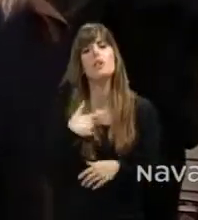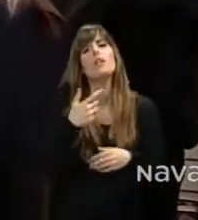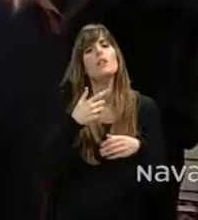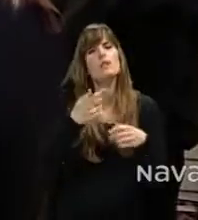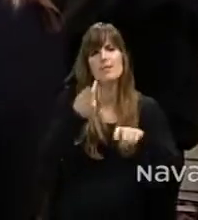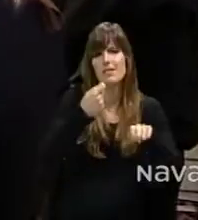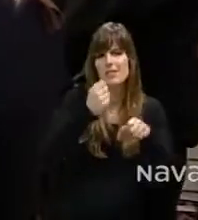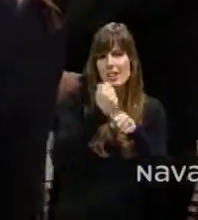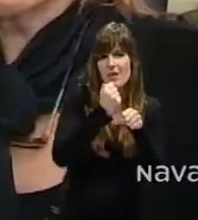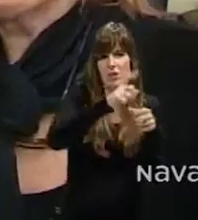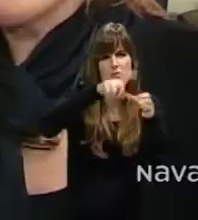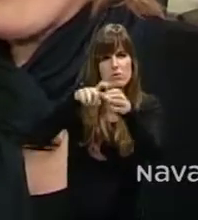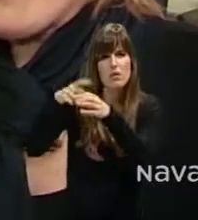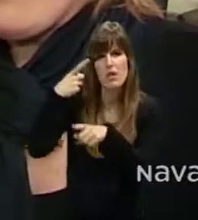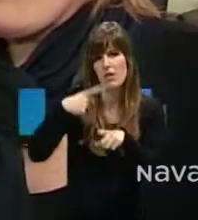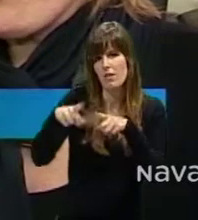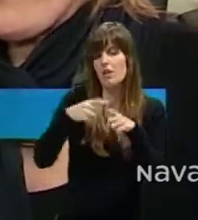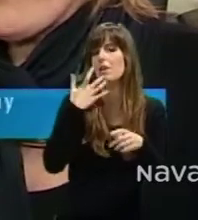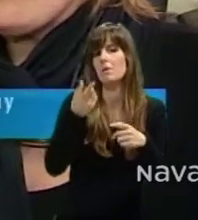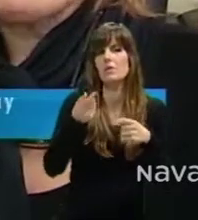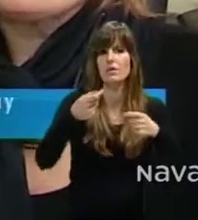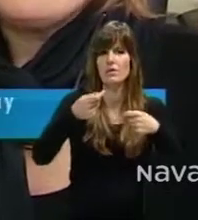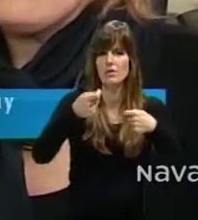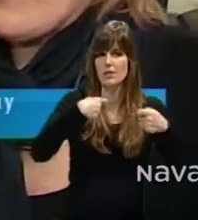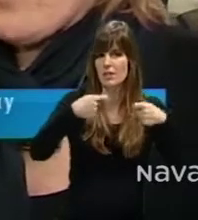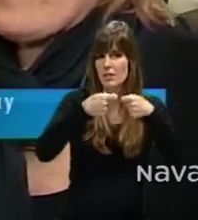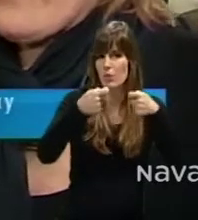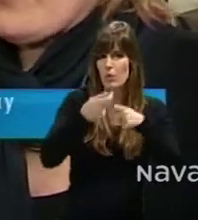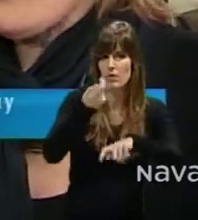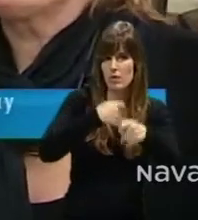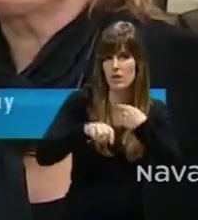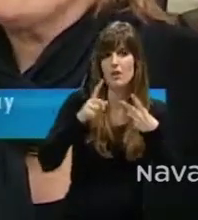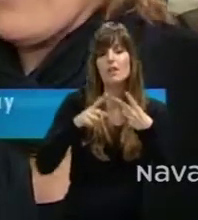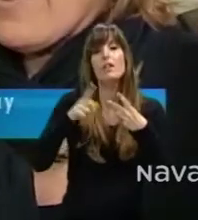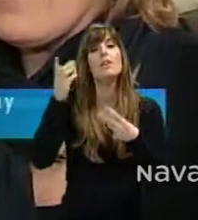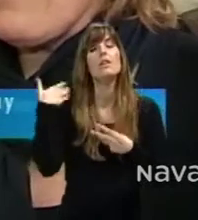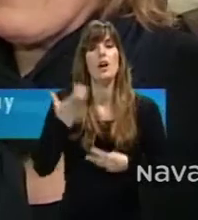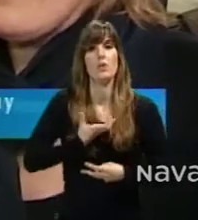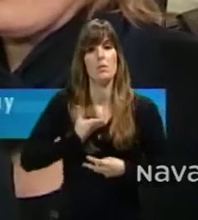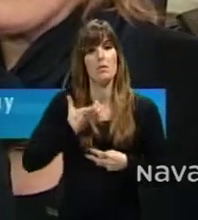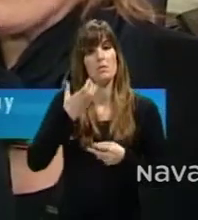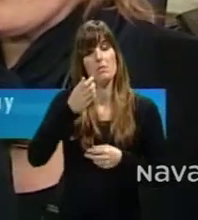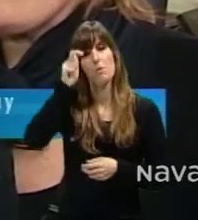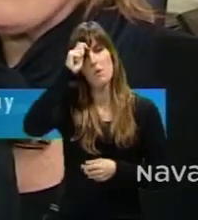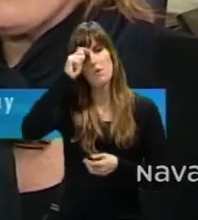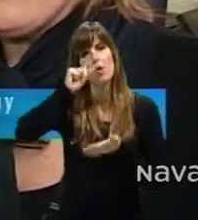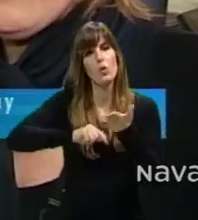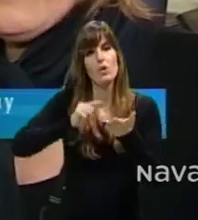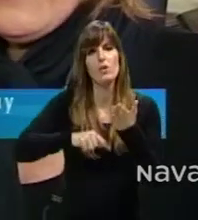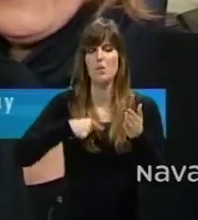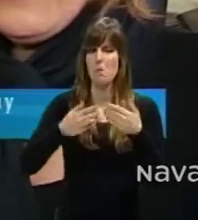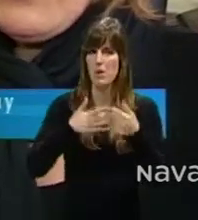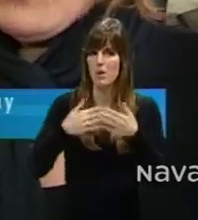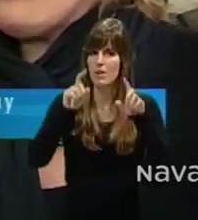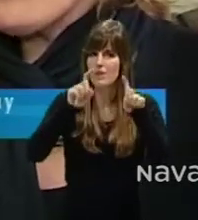seguros, hice de todo en mi vida. Estuve diez años de profesora de patchwork para aquí, para el Ayuntamiento de Pamplona y bueno, tuve una tienda de patchwork aquí en Pamplona